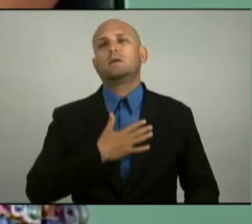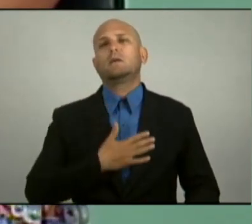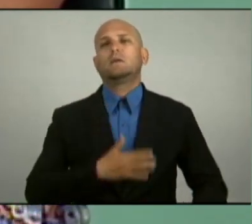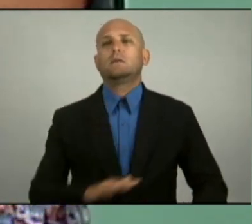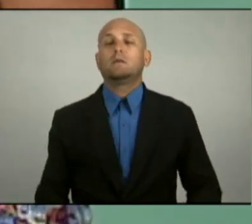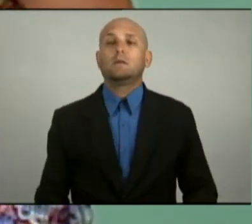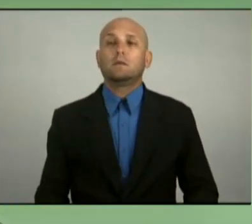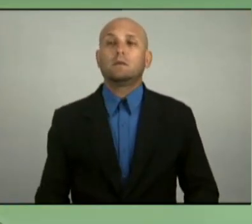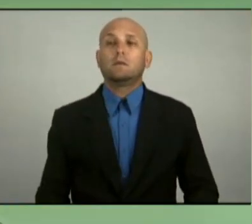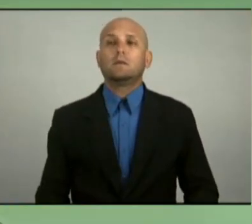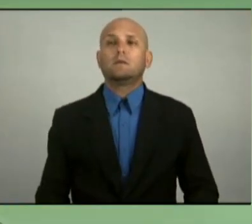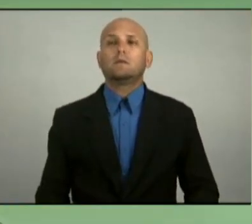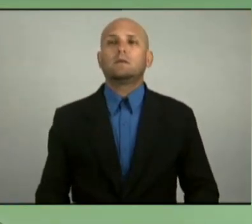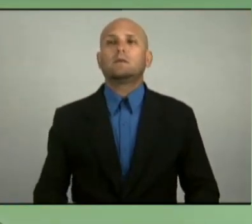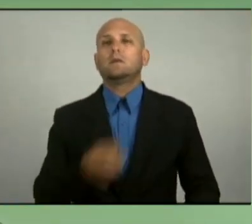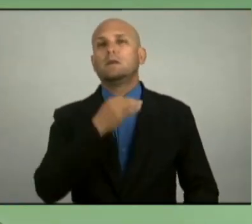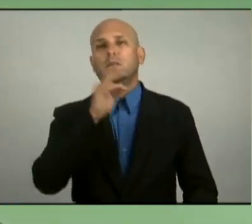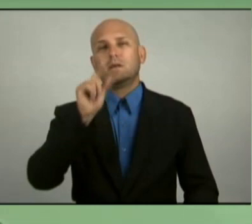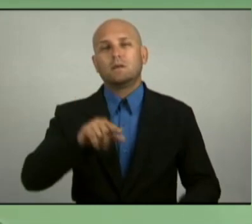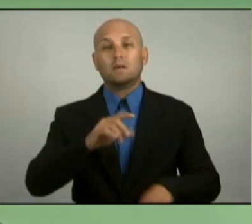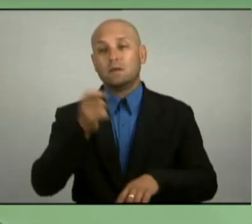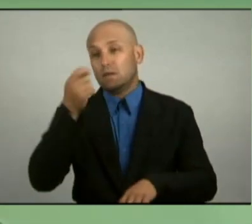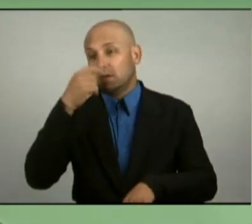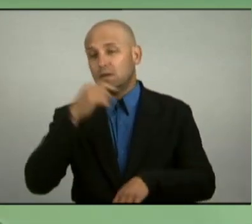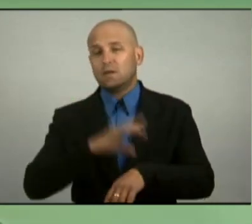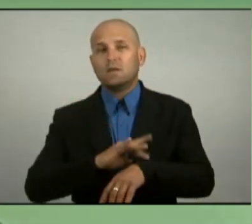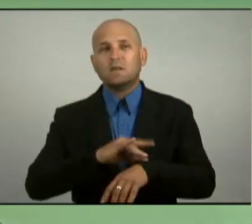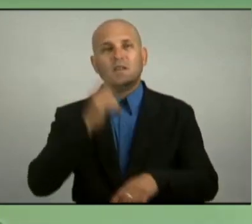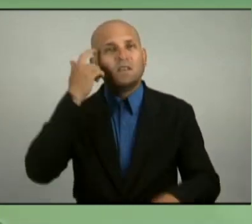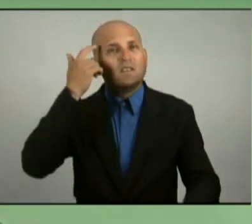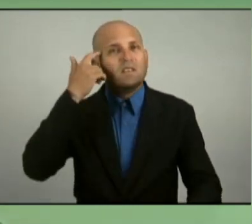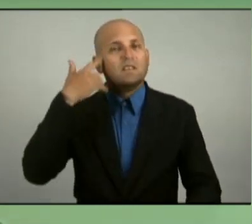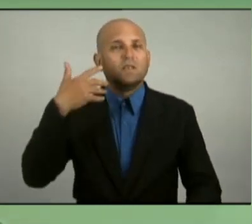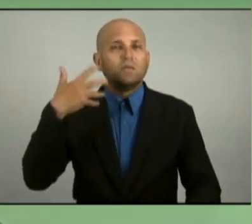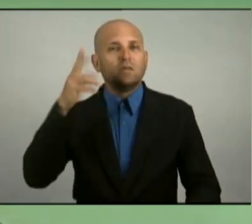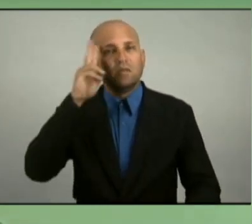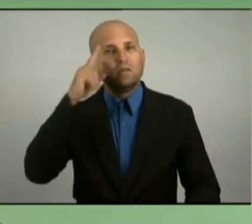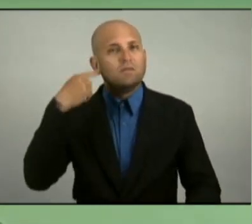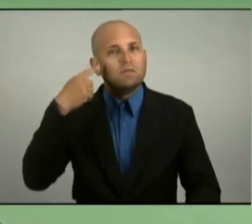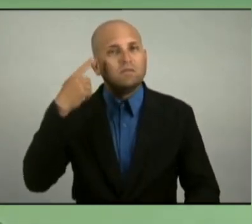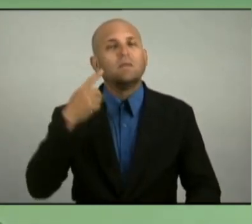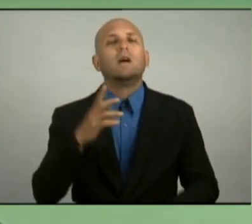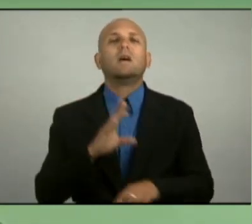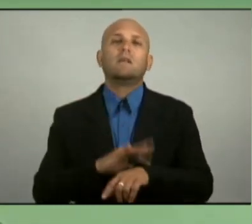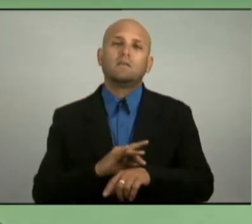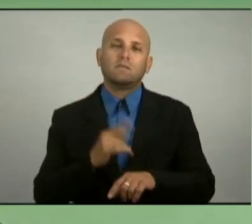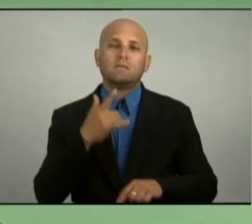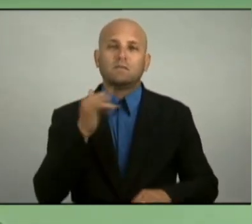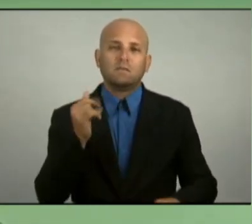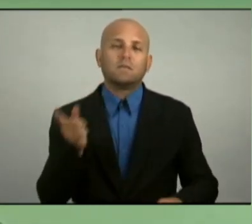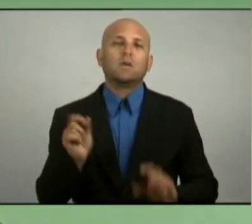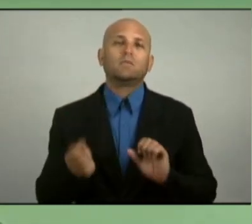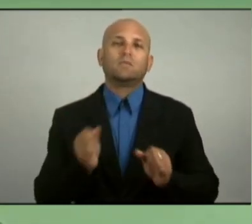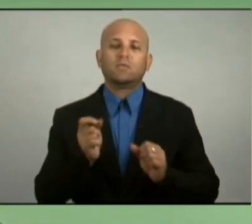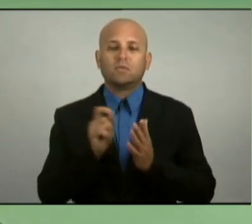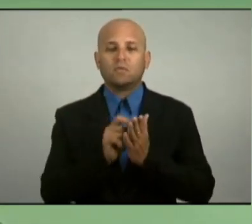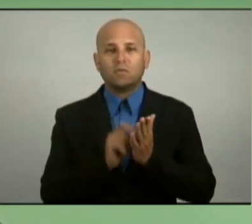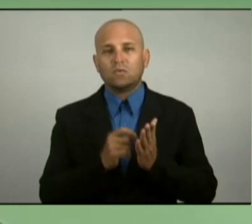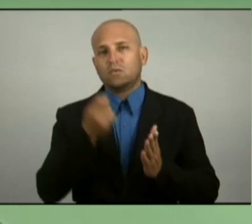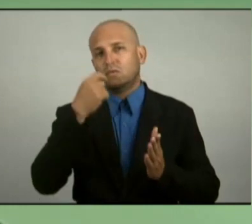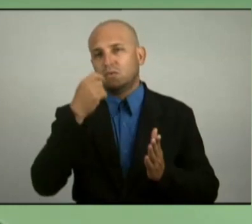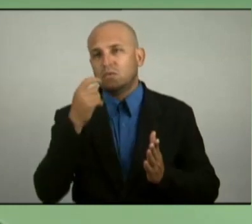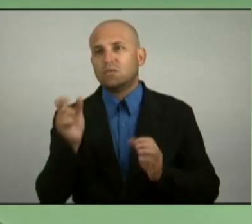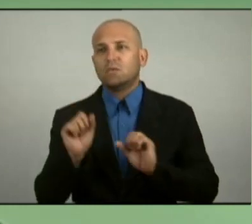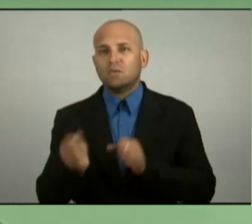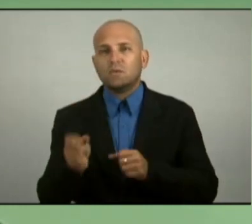psicofármacos deben dejarse para los pacientes psiquiátricos puramente o sea las enfermedades psiquiátricas que sig un control estricto de del sueño